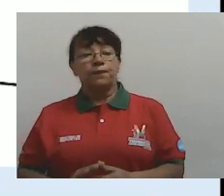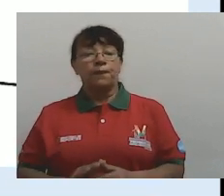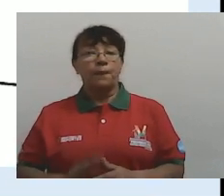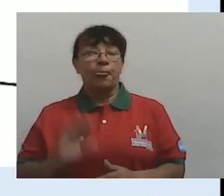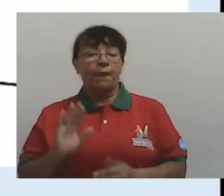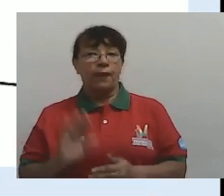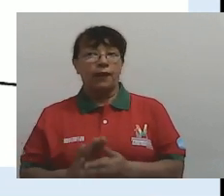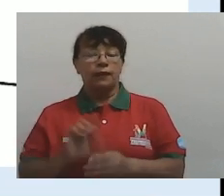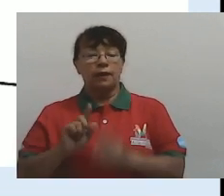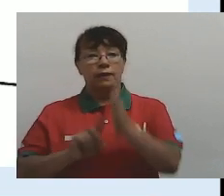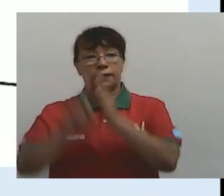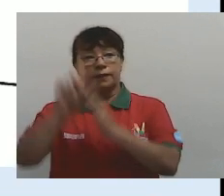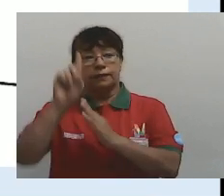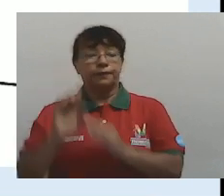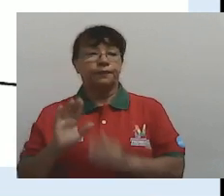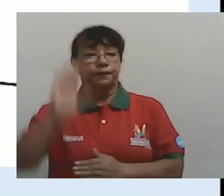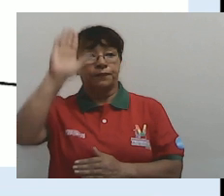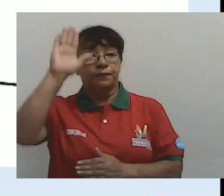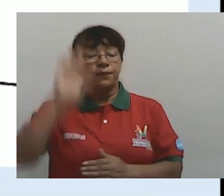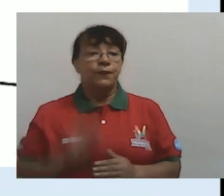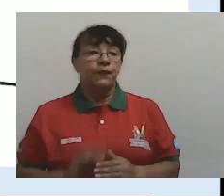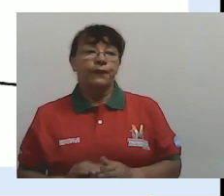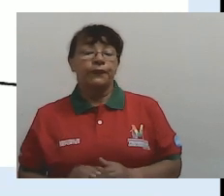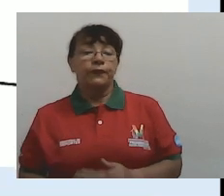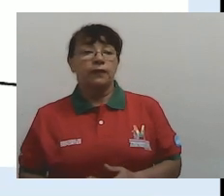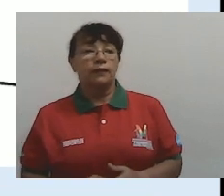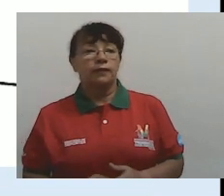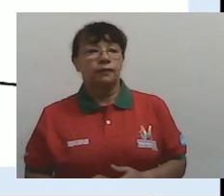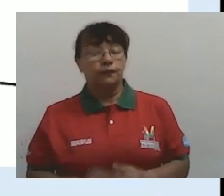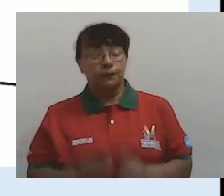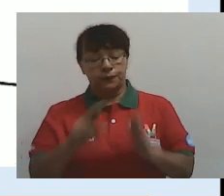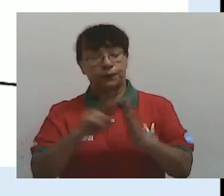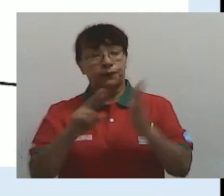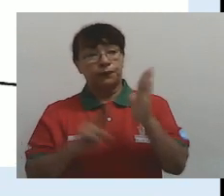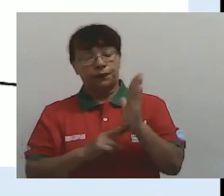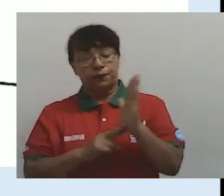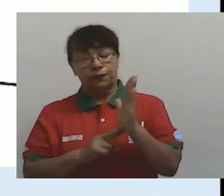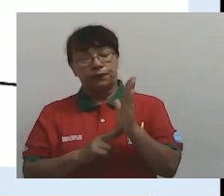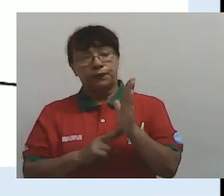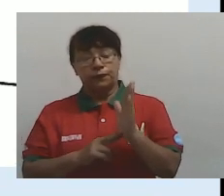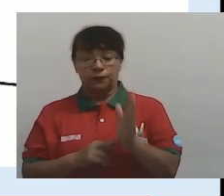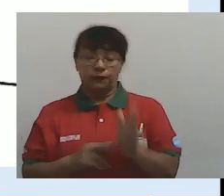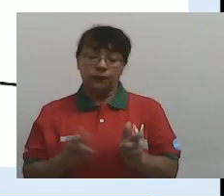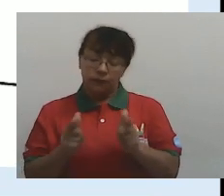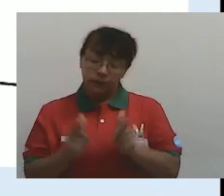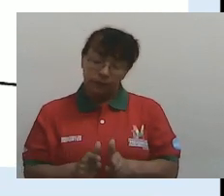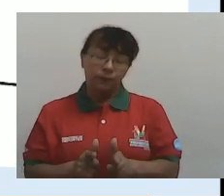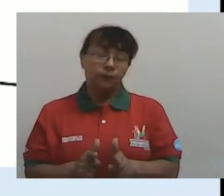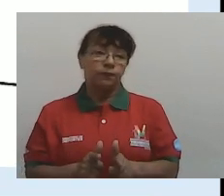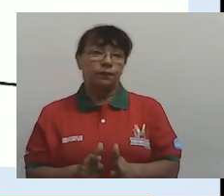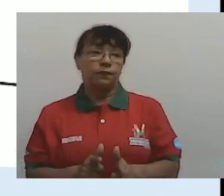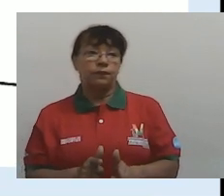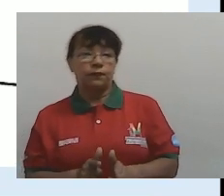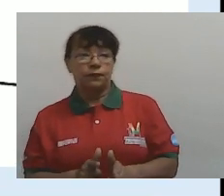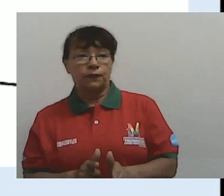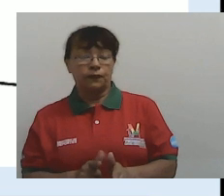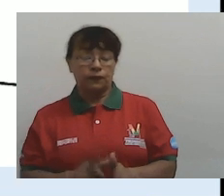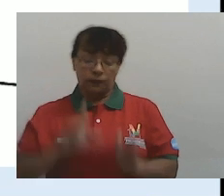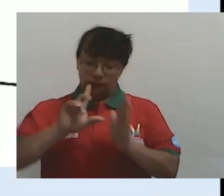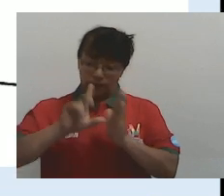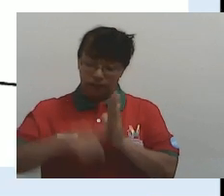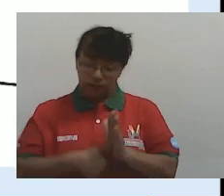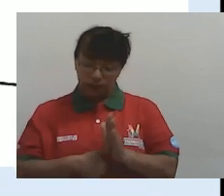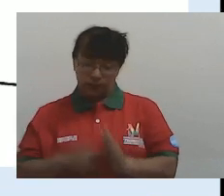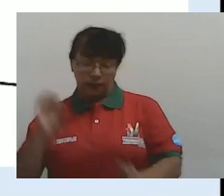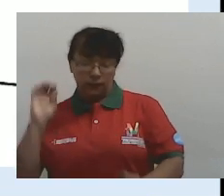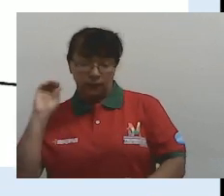arriba. Lo único que permite el reglamento del mini ahora es que después que ha hecho el